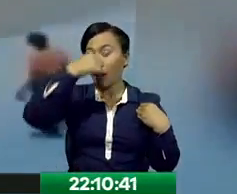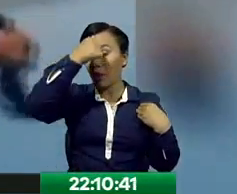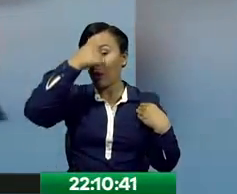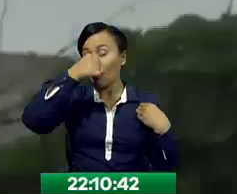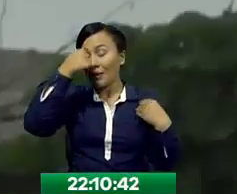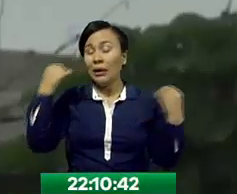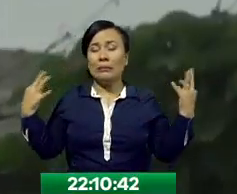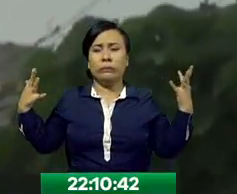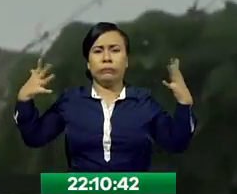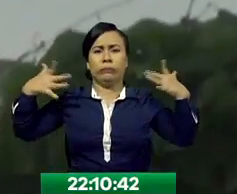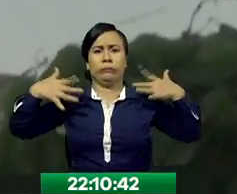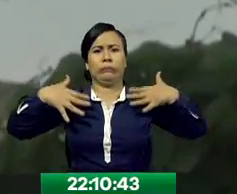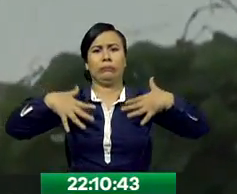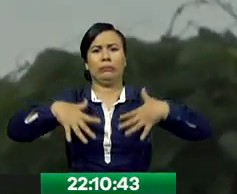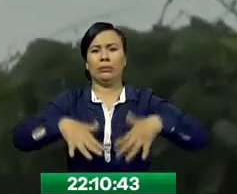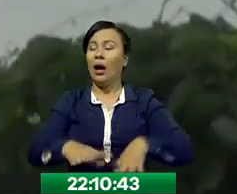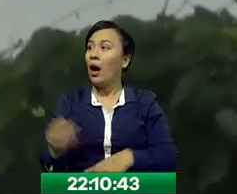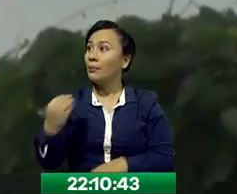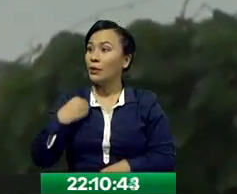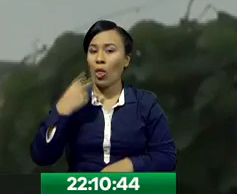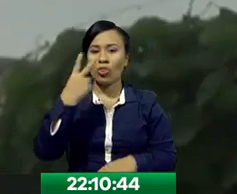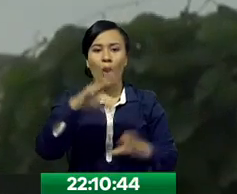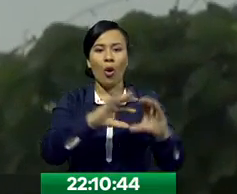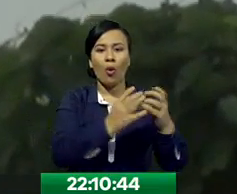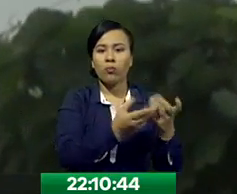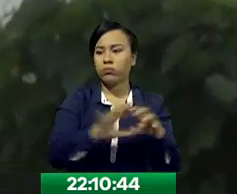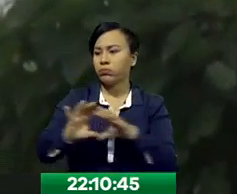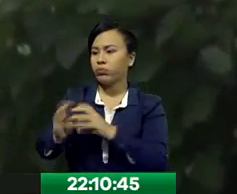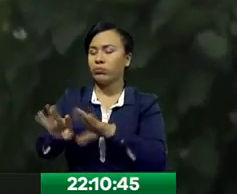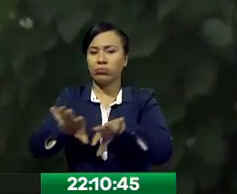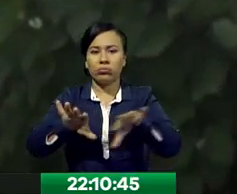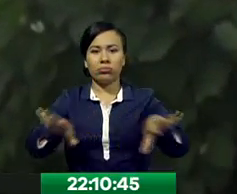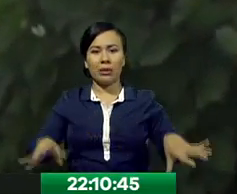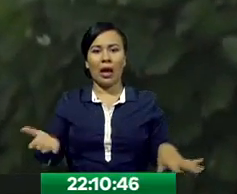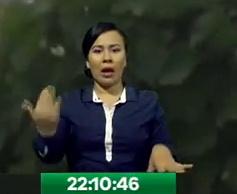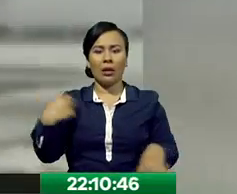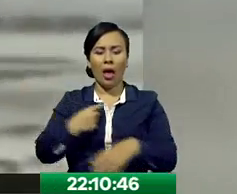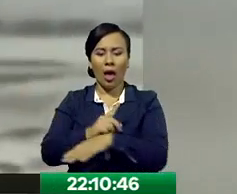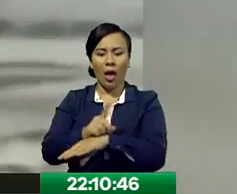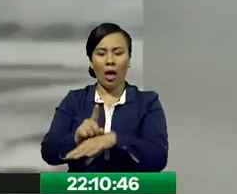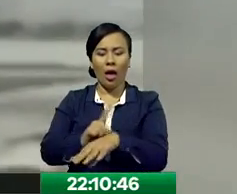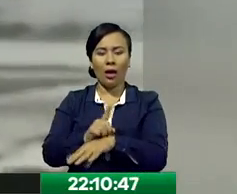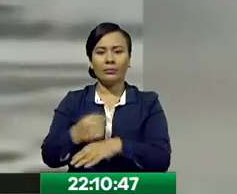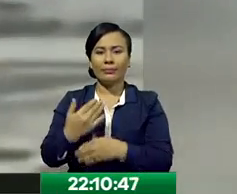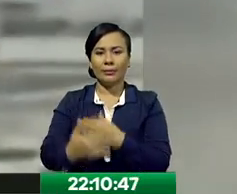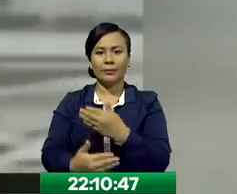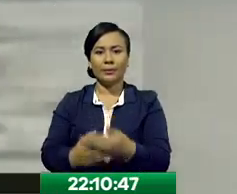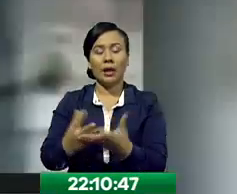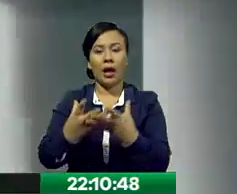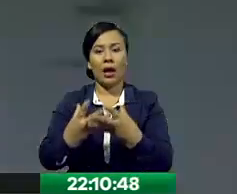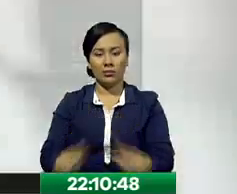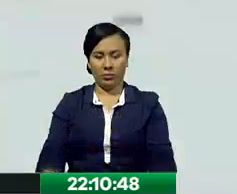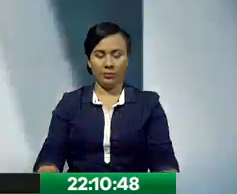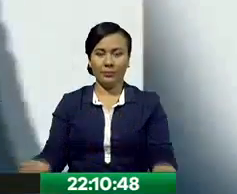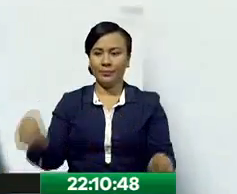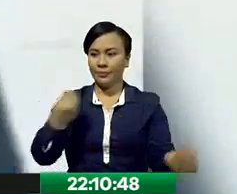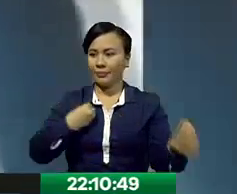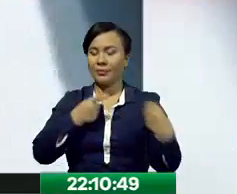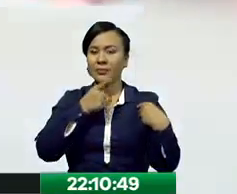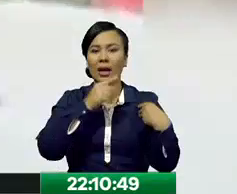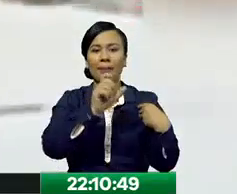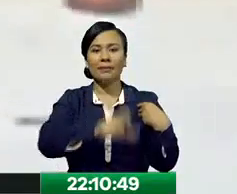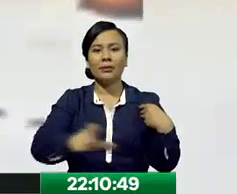se amotinaron. Aparentemente dos bandos se disputaban el poder. Con el pasar de las horas las cosas se agravaron. La violencia dejó 3